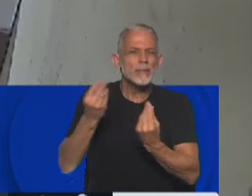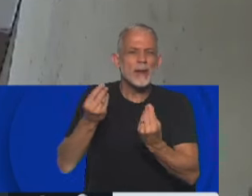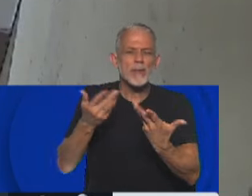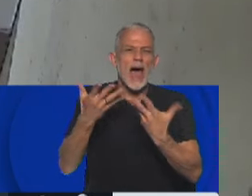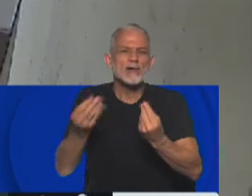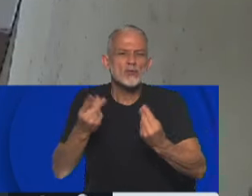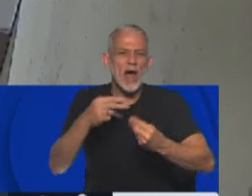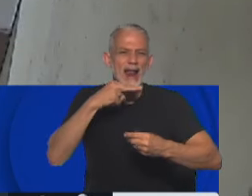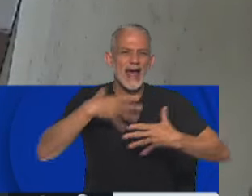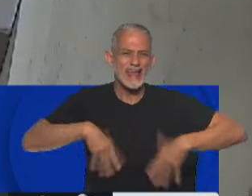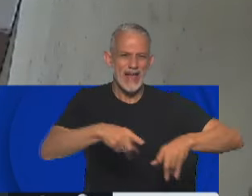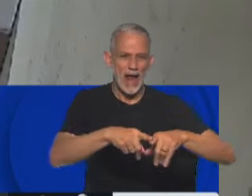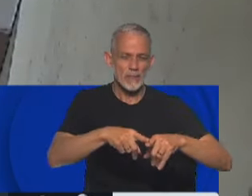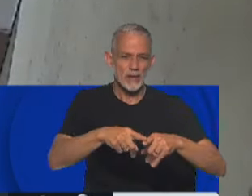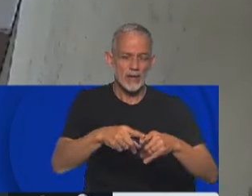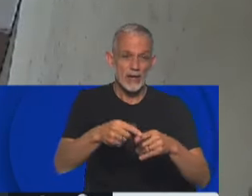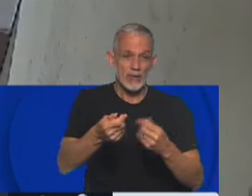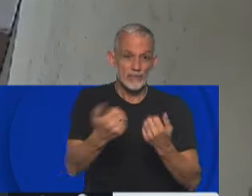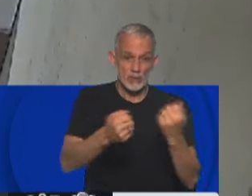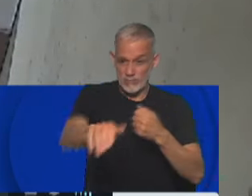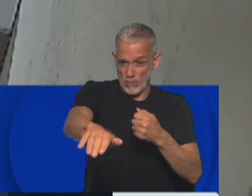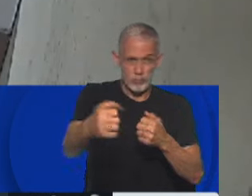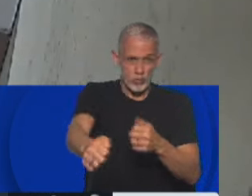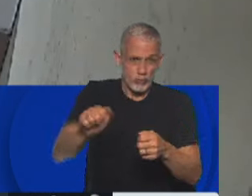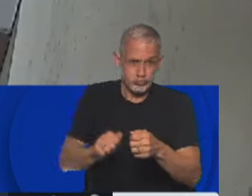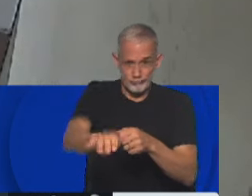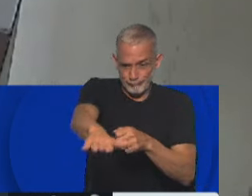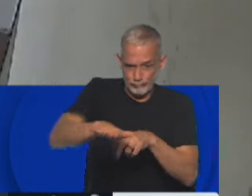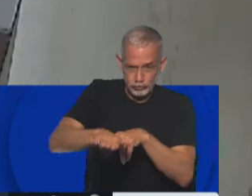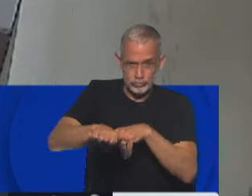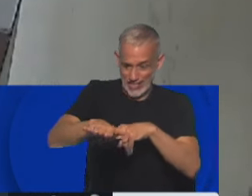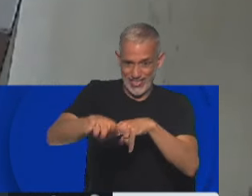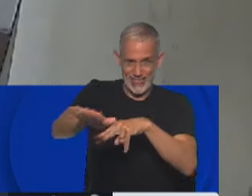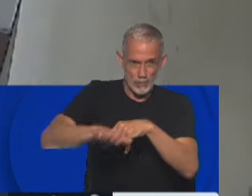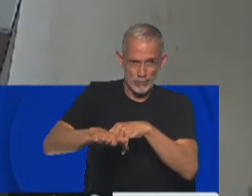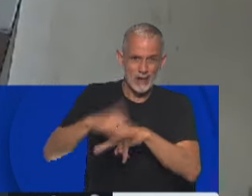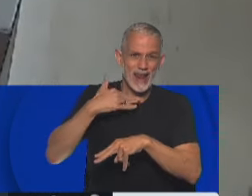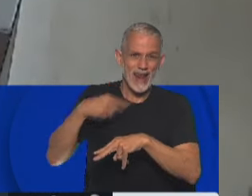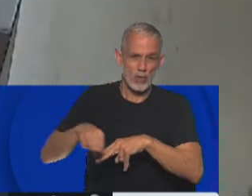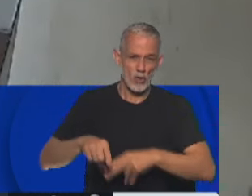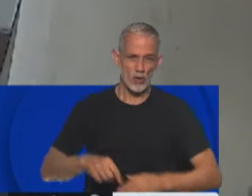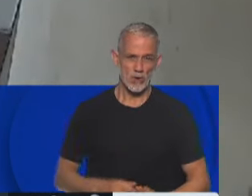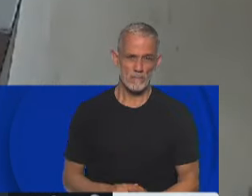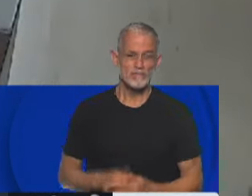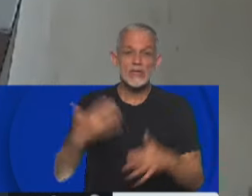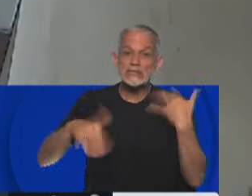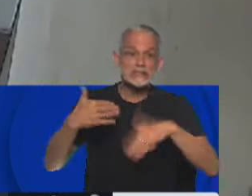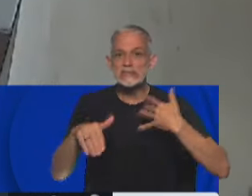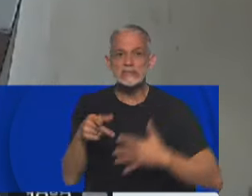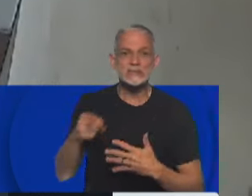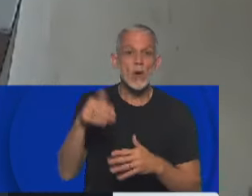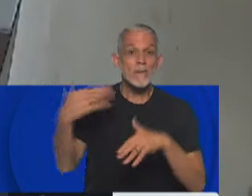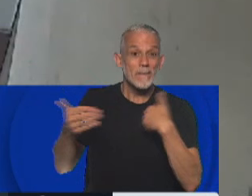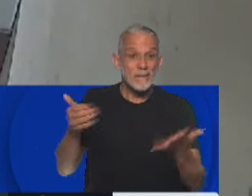ayudar de salvar a este gendarme a este ciudadano que estaba circulando por la zona rápidamente los